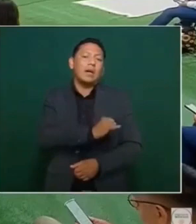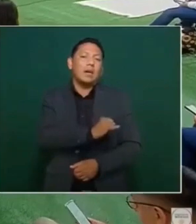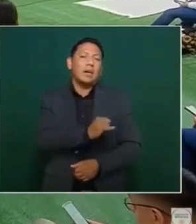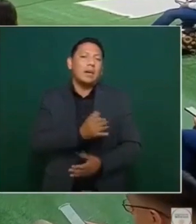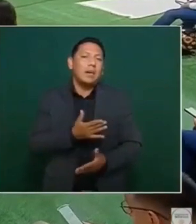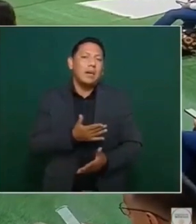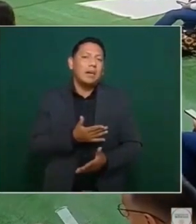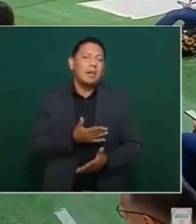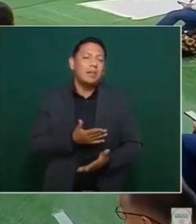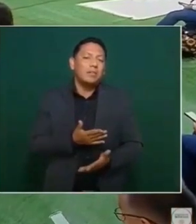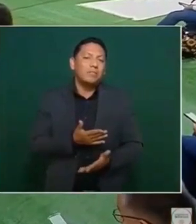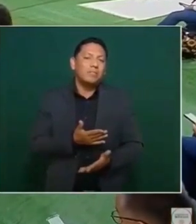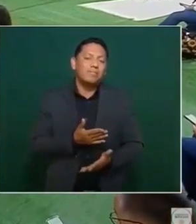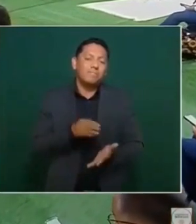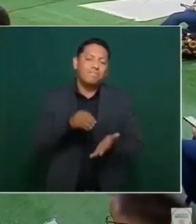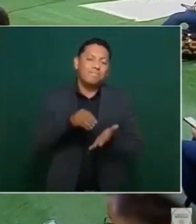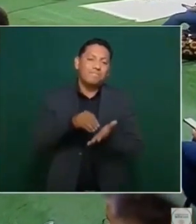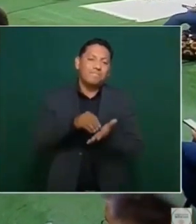2